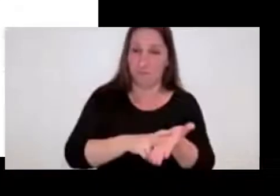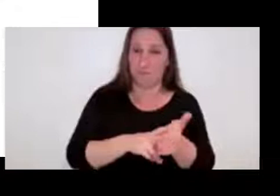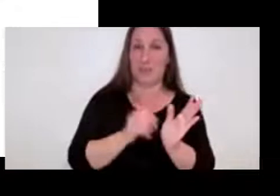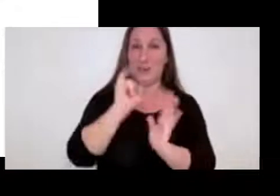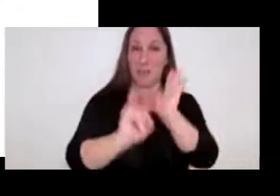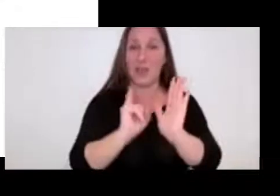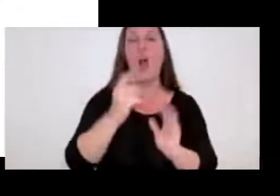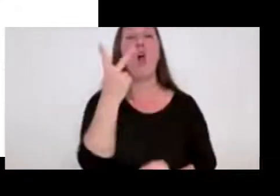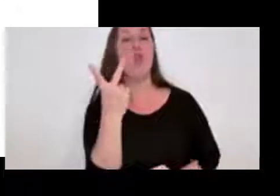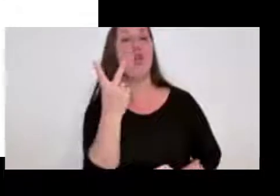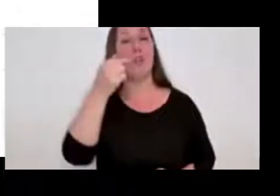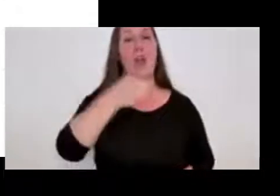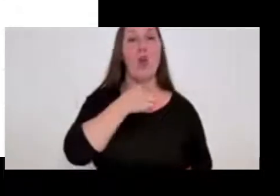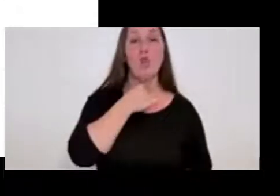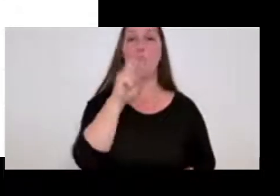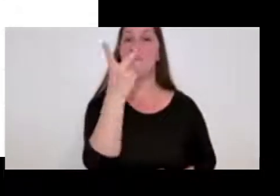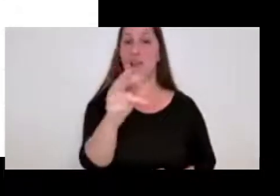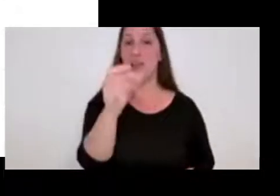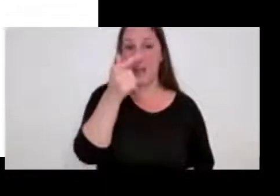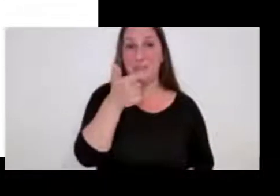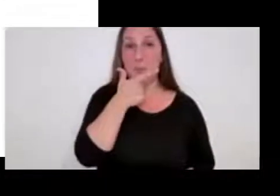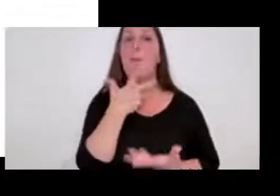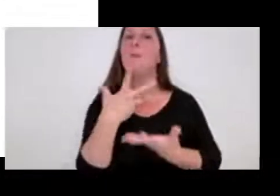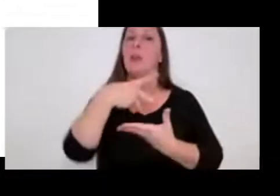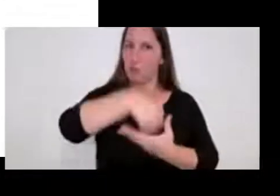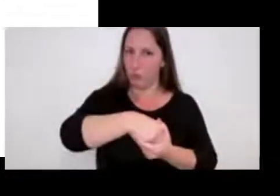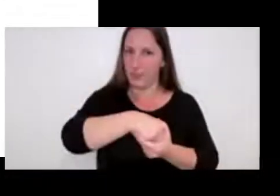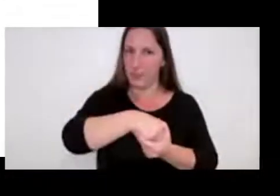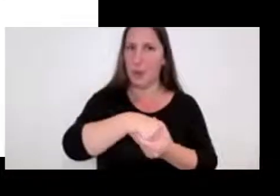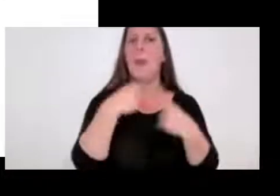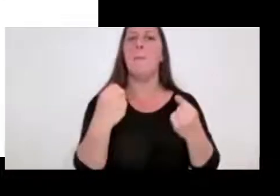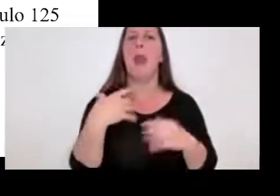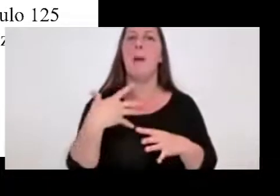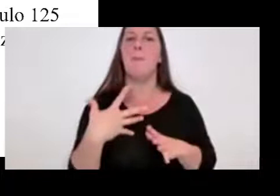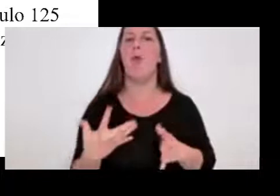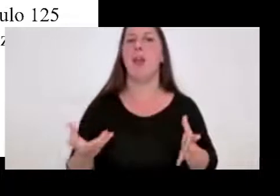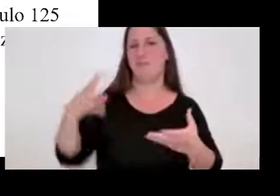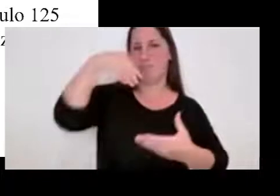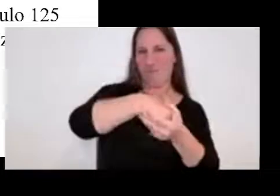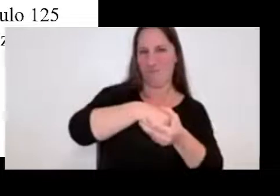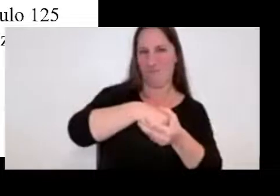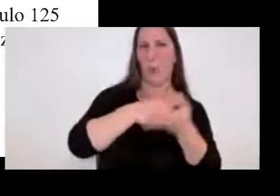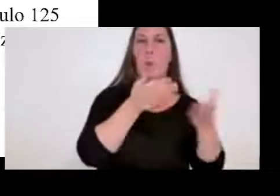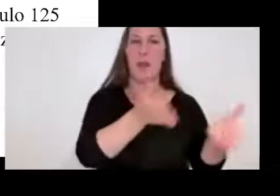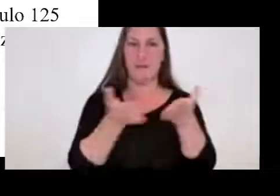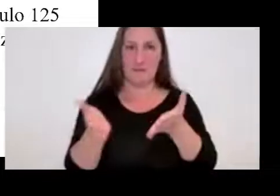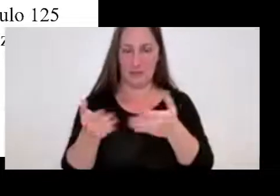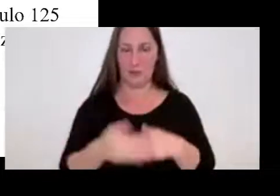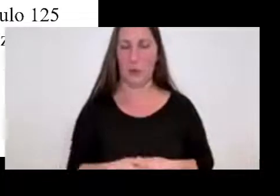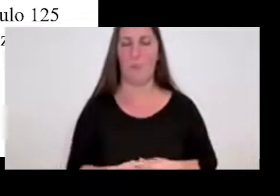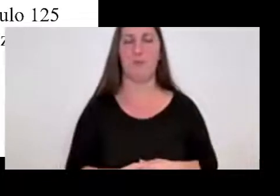agosto y el 20 de septiembre, inclusive para poder acogerse a este beneficio.